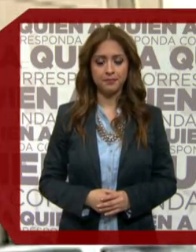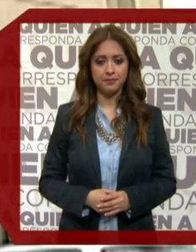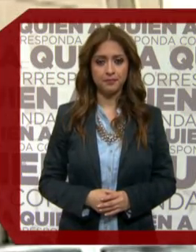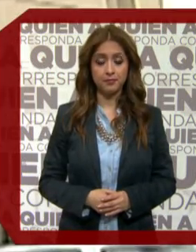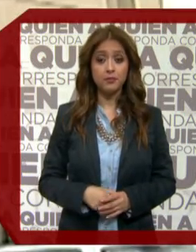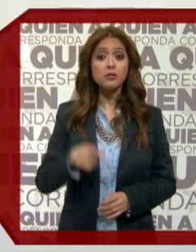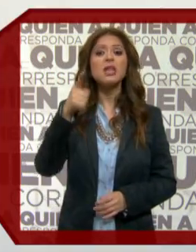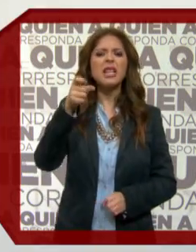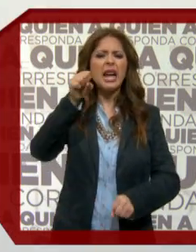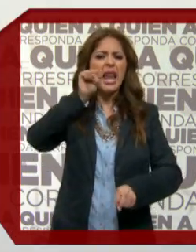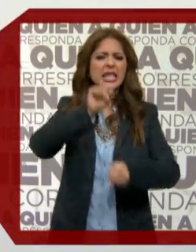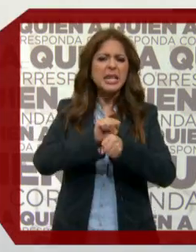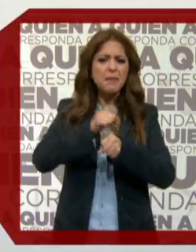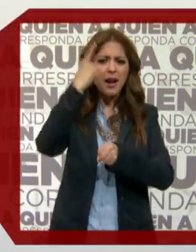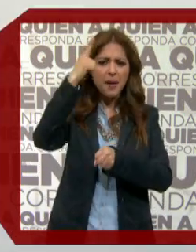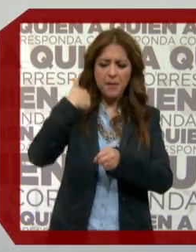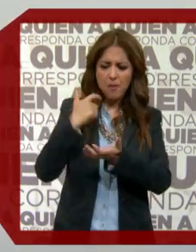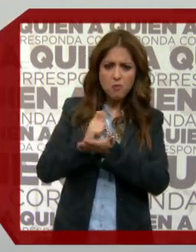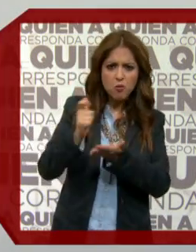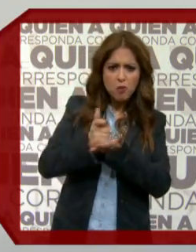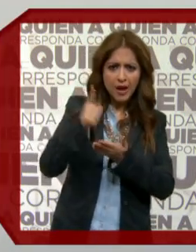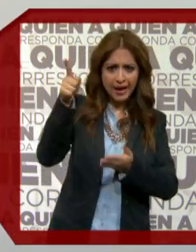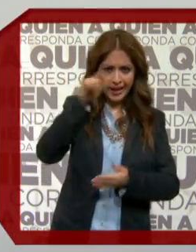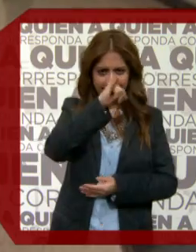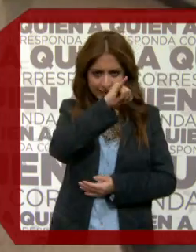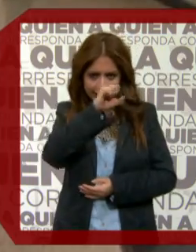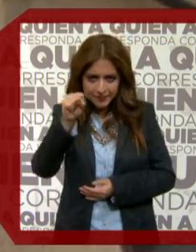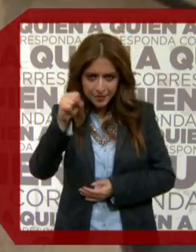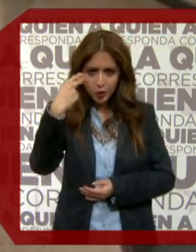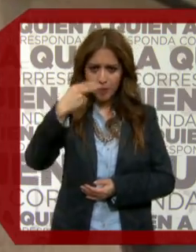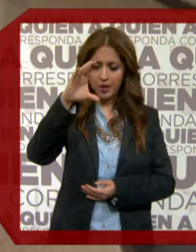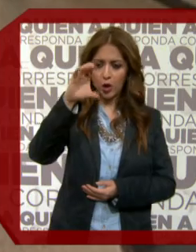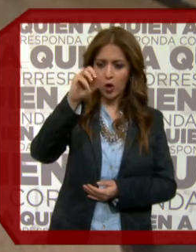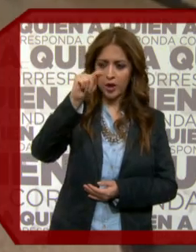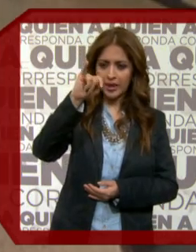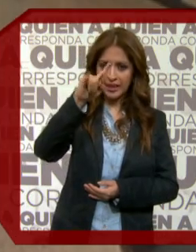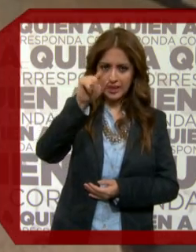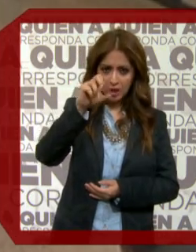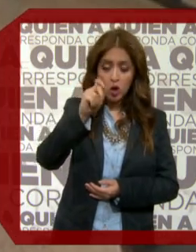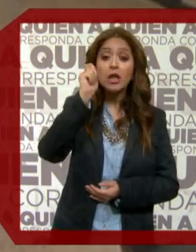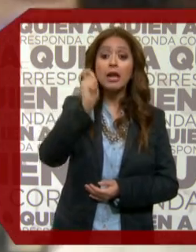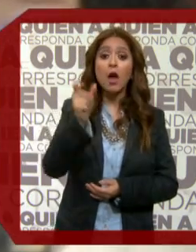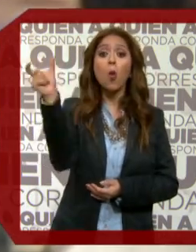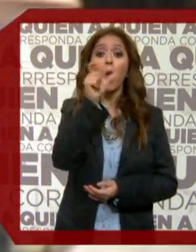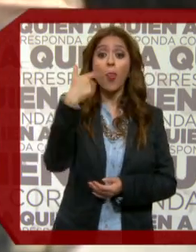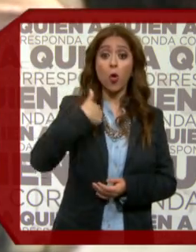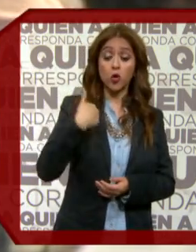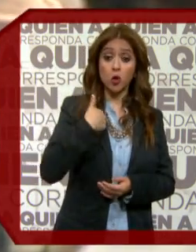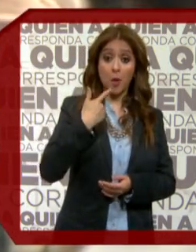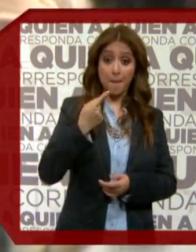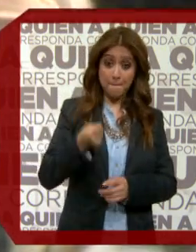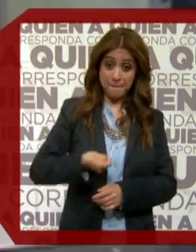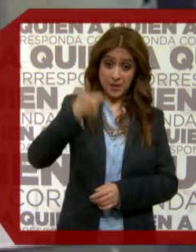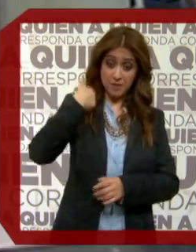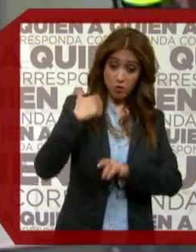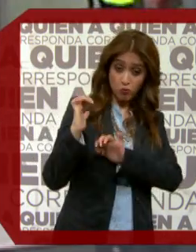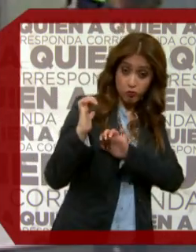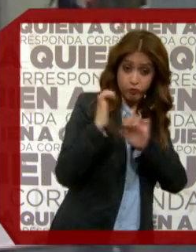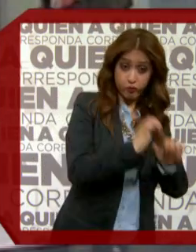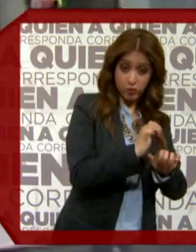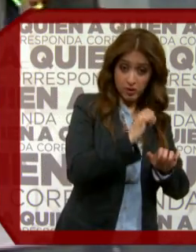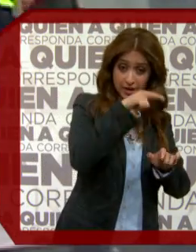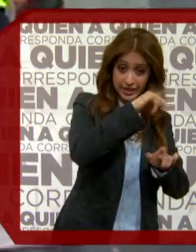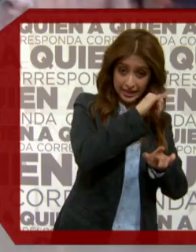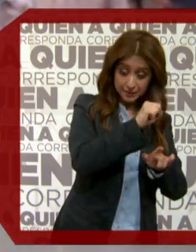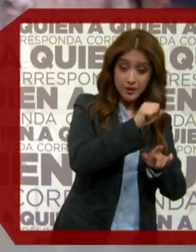Las semanas de cotización del Instituto Mexicano del Seguro Social son el periodo que transcurre desde que un trabajador ha sido afiliado al IMSS hasta que obtiene